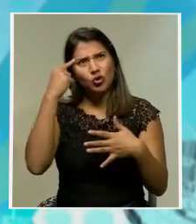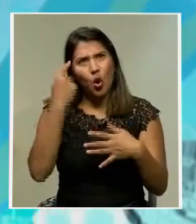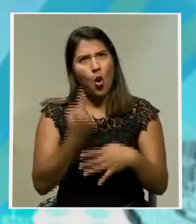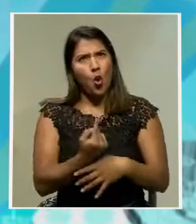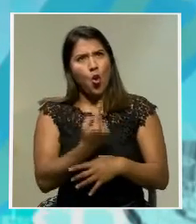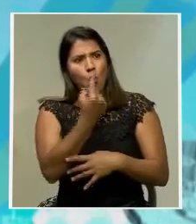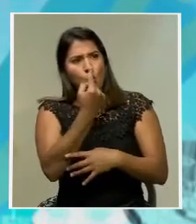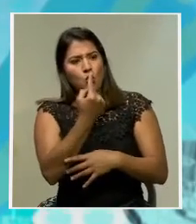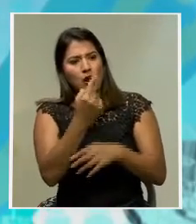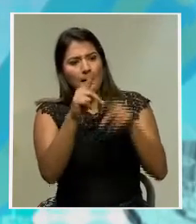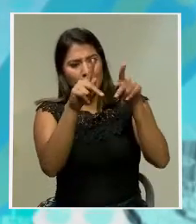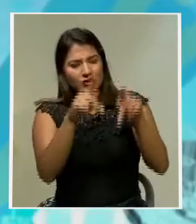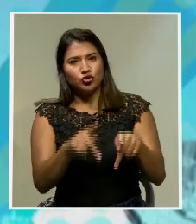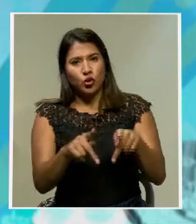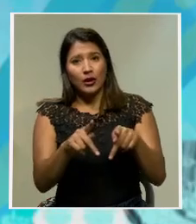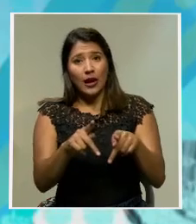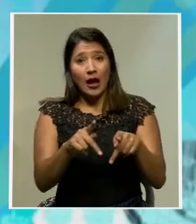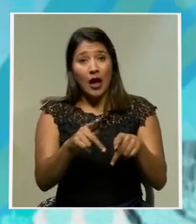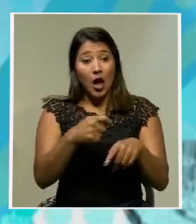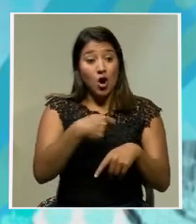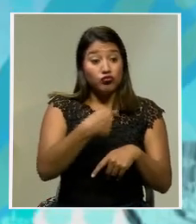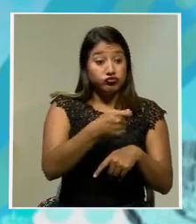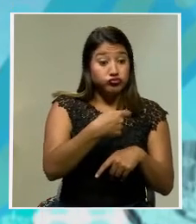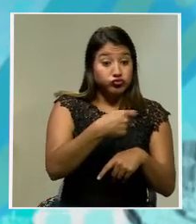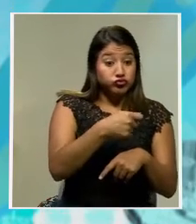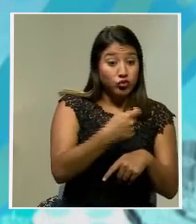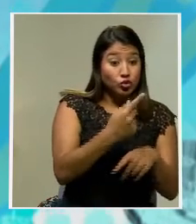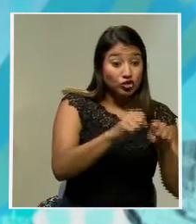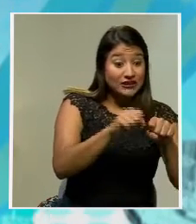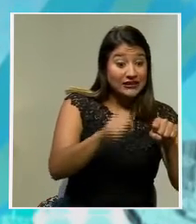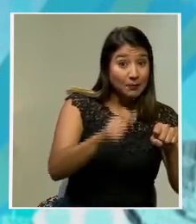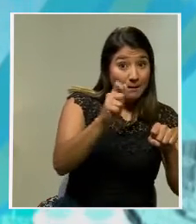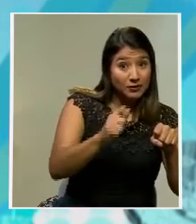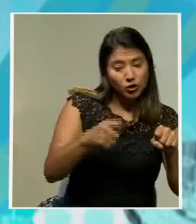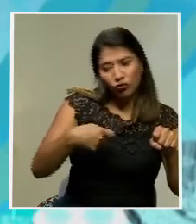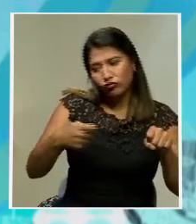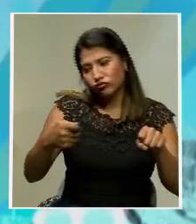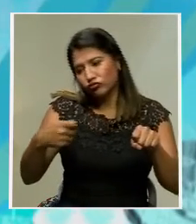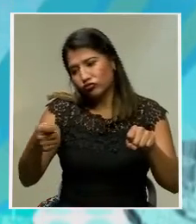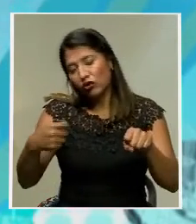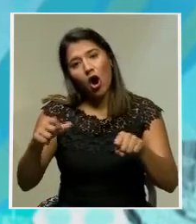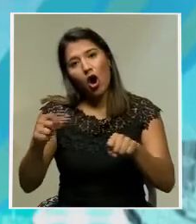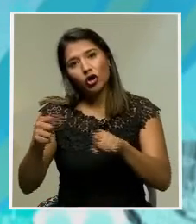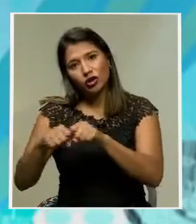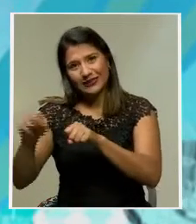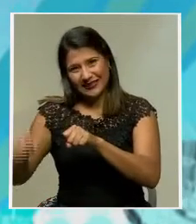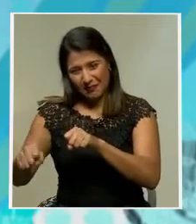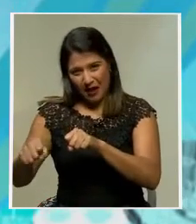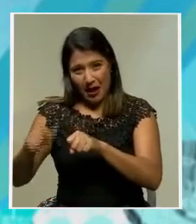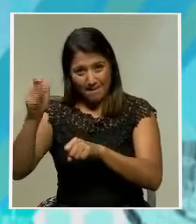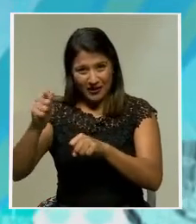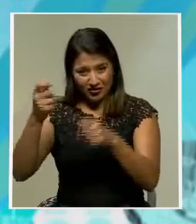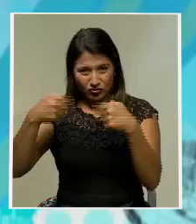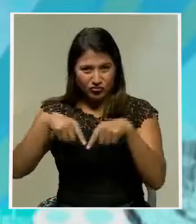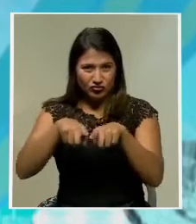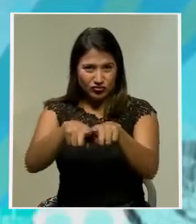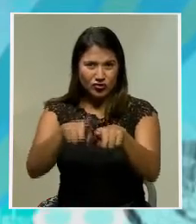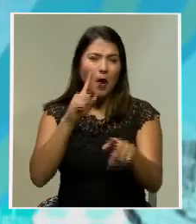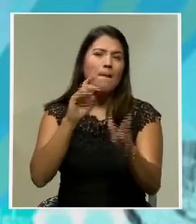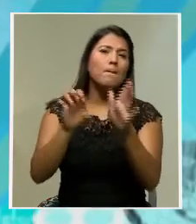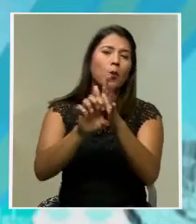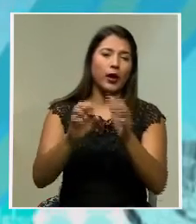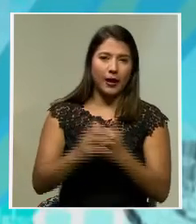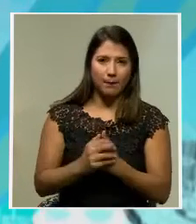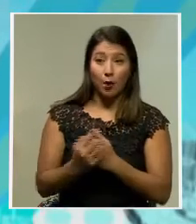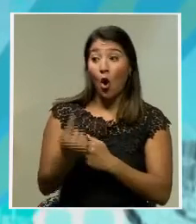persona que cotizara en 2 regímenes. Un caso muy típico es un profesor universitario que a la vez es juez de